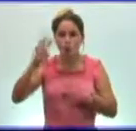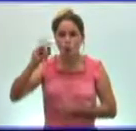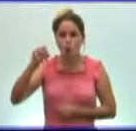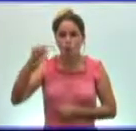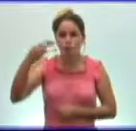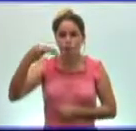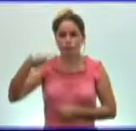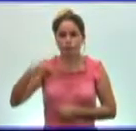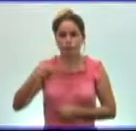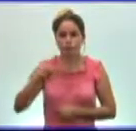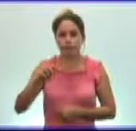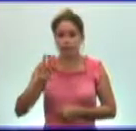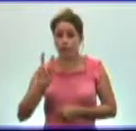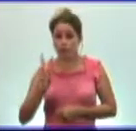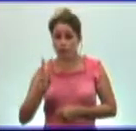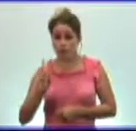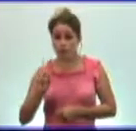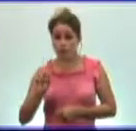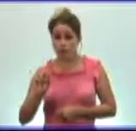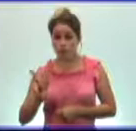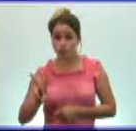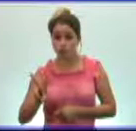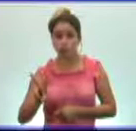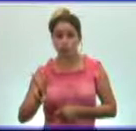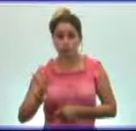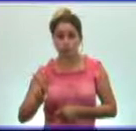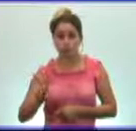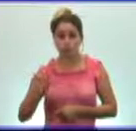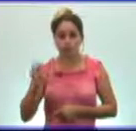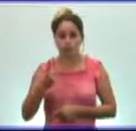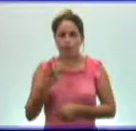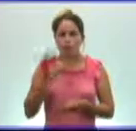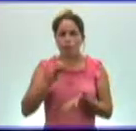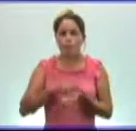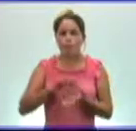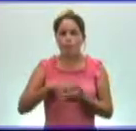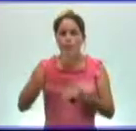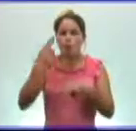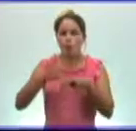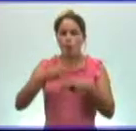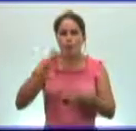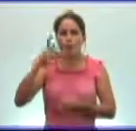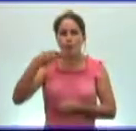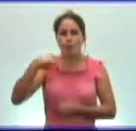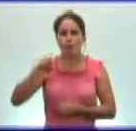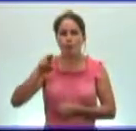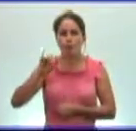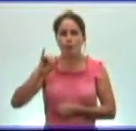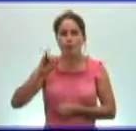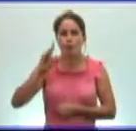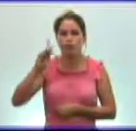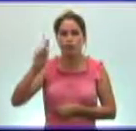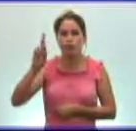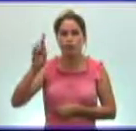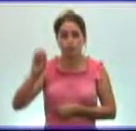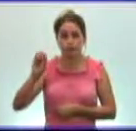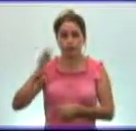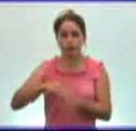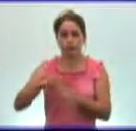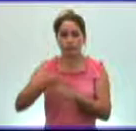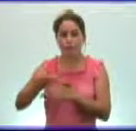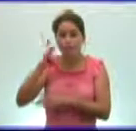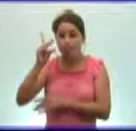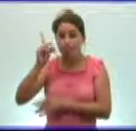hidróxido de aluminio. Observen que el ion hidróxido en el calcio está entre paréntesis con su índice de 2 porque el calcio tiene número de oxidación 2